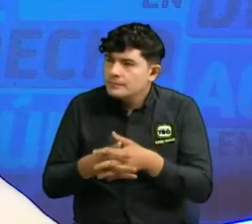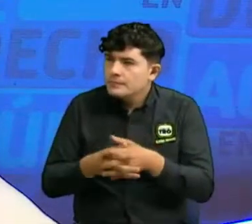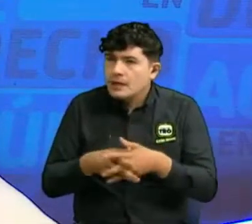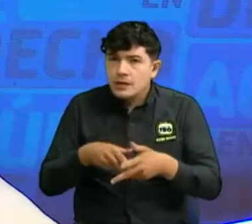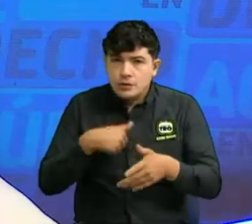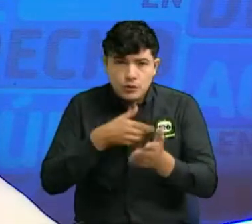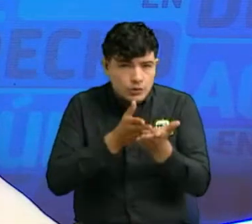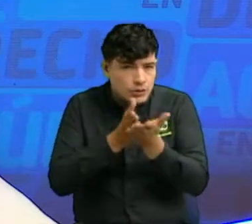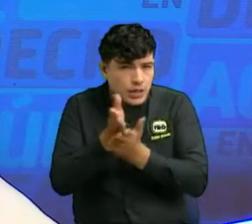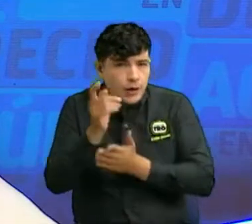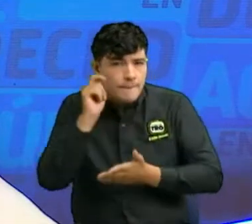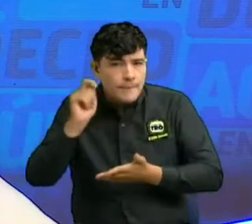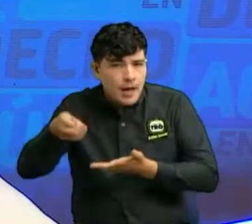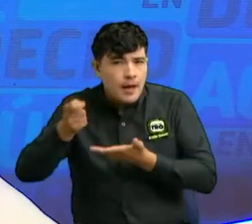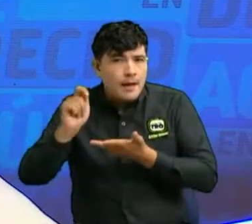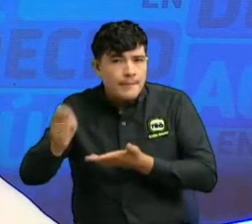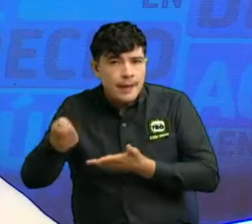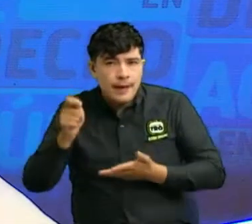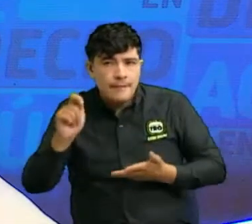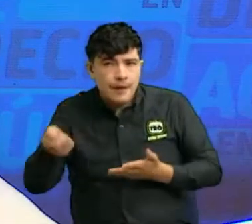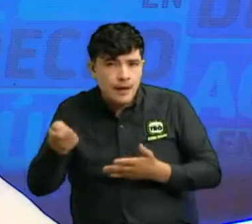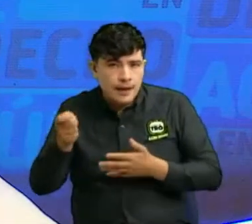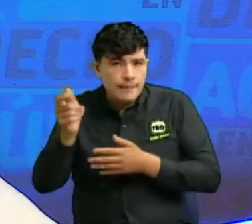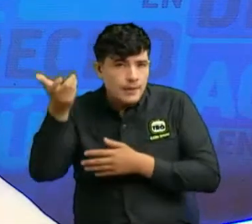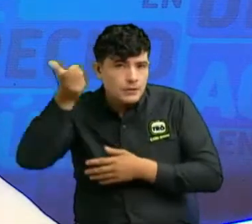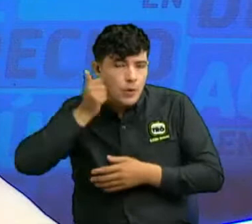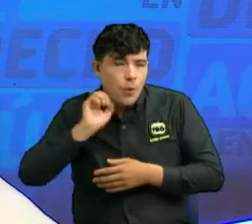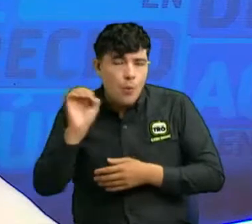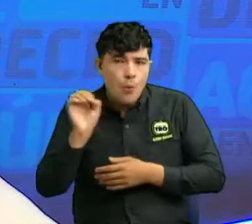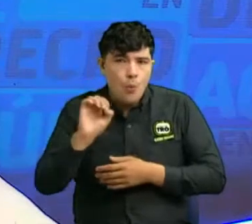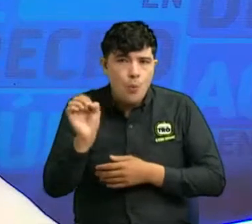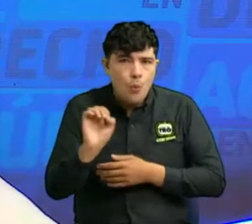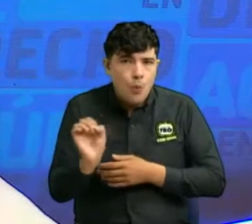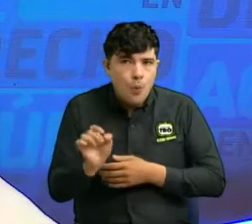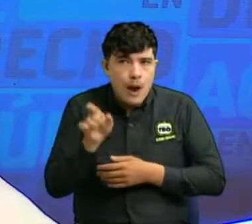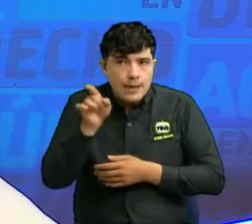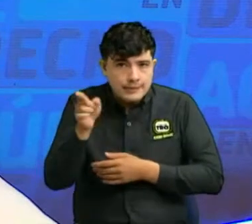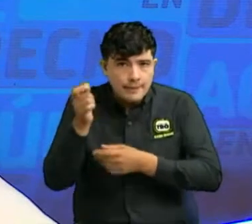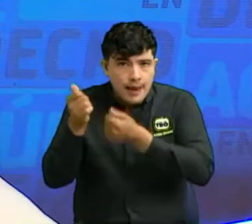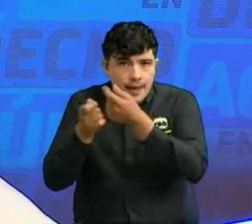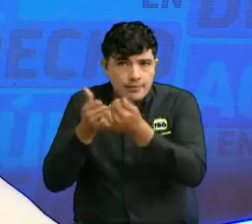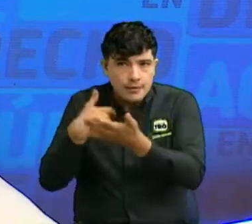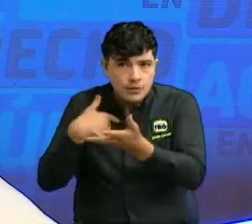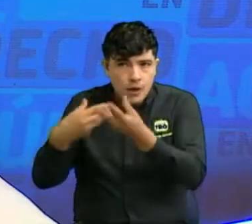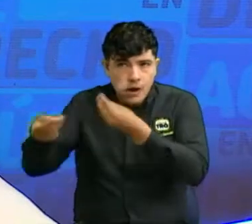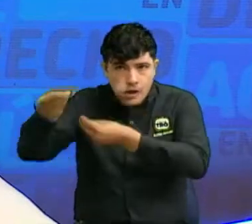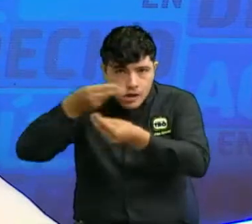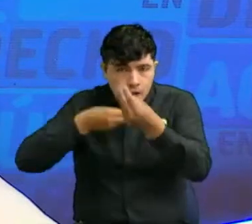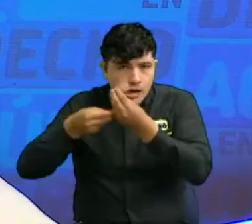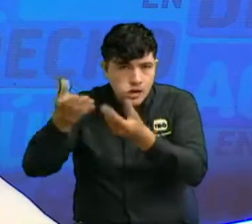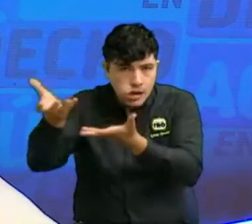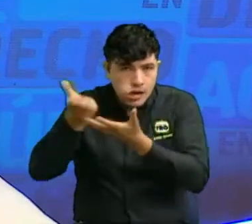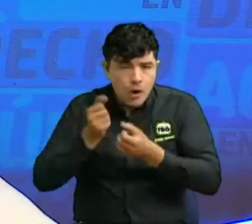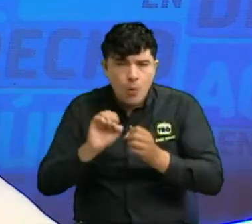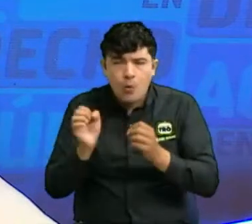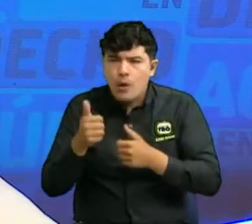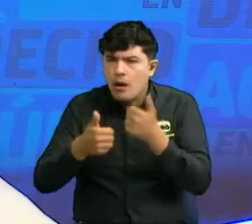seguir pagando, uno puede, digamos, ahí la plata puede cobrarla, toca seguir pagando la